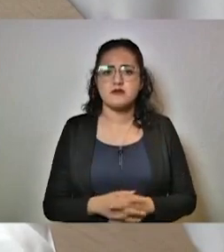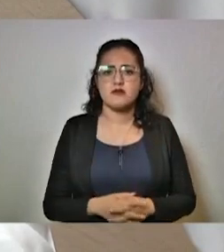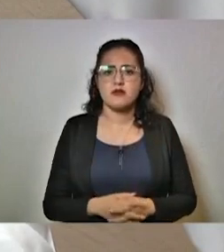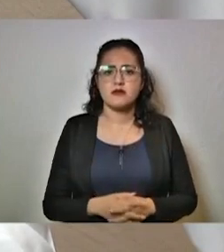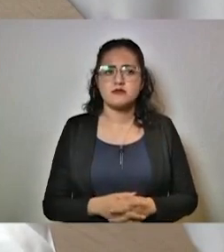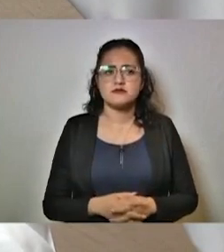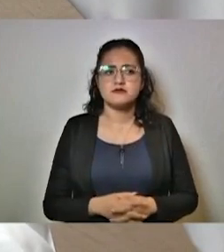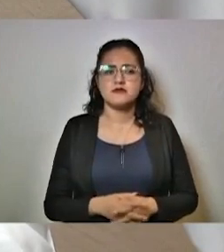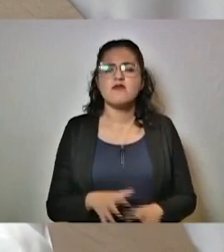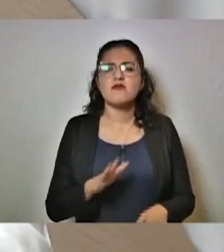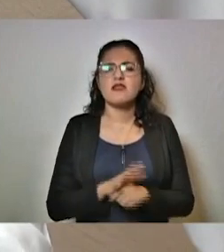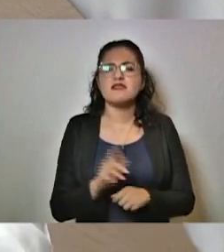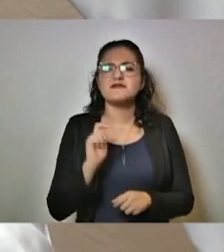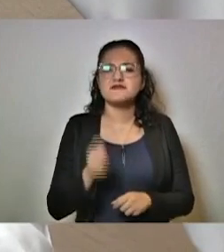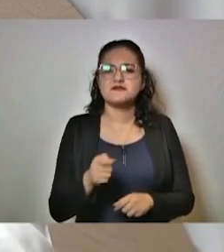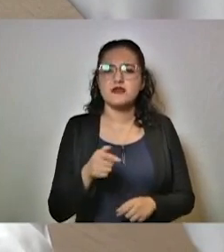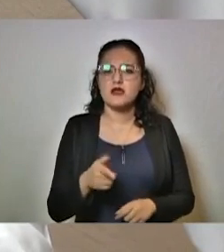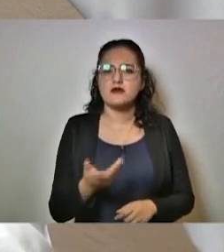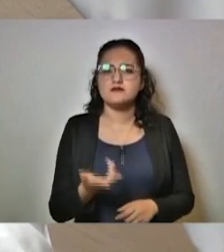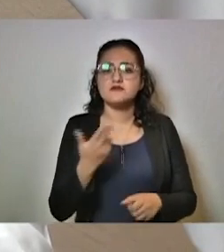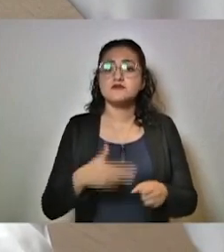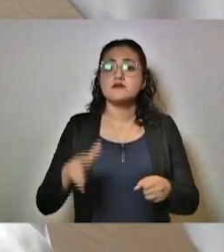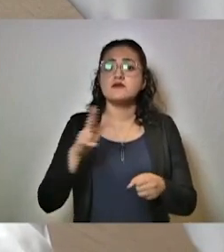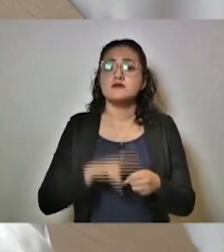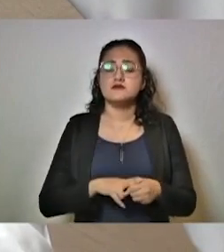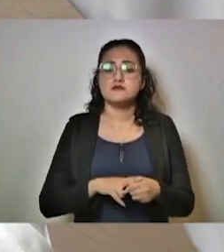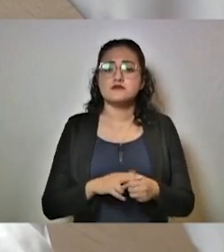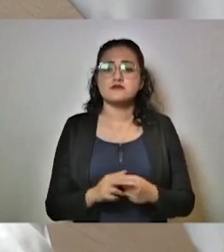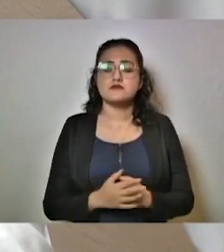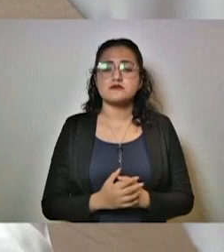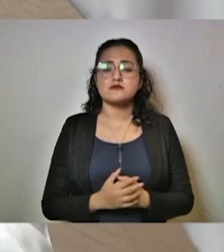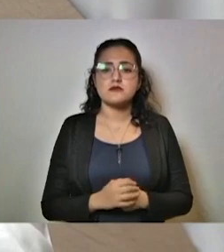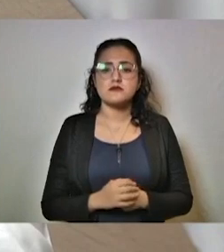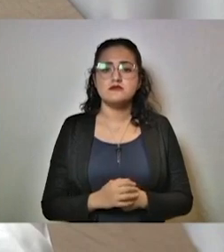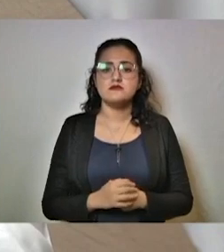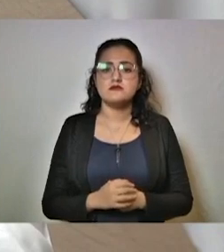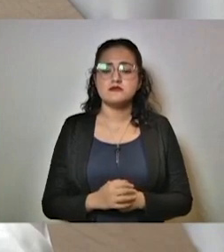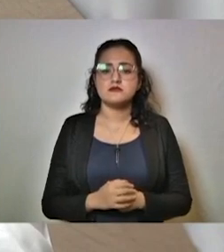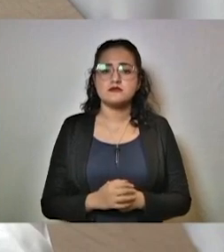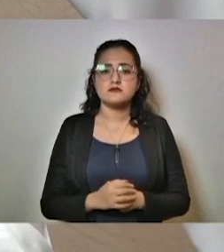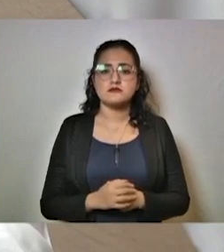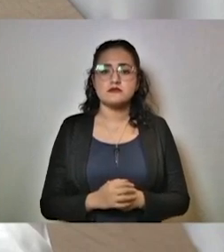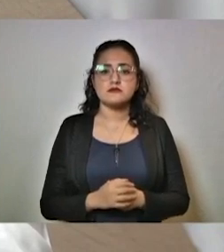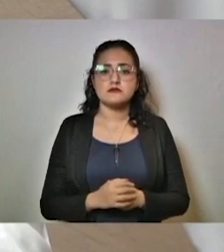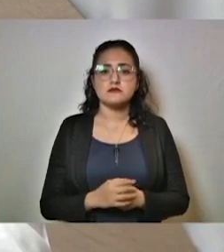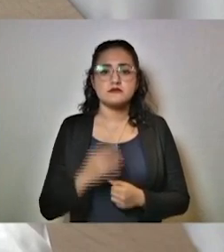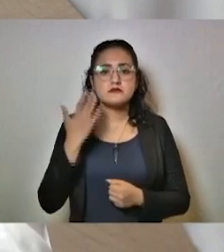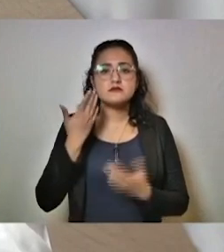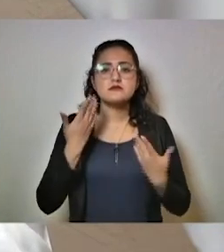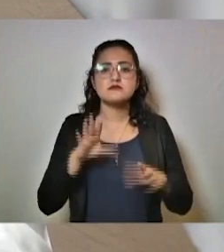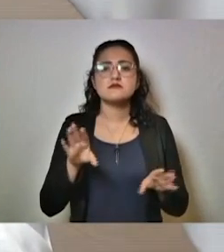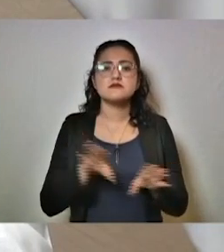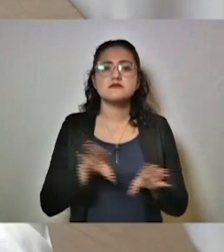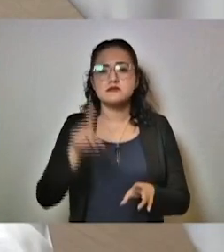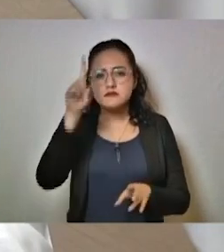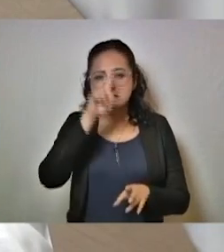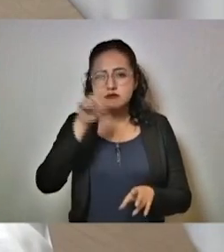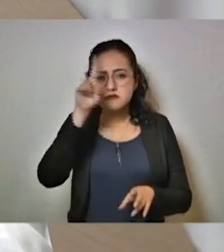en qué consiste en un hospital diría yo de asesoría